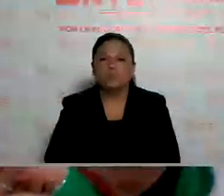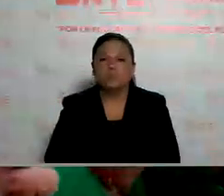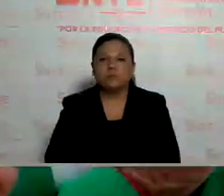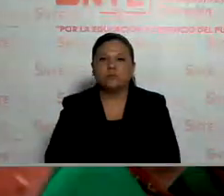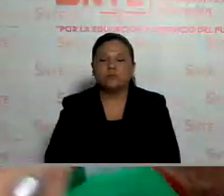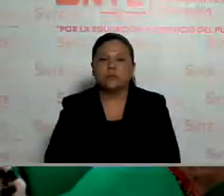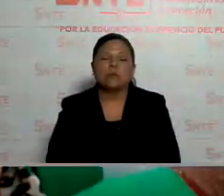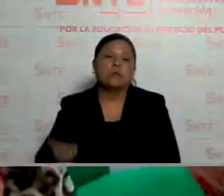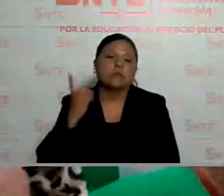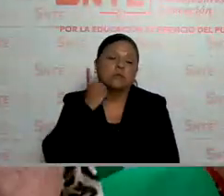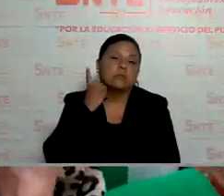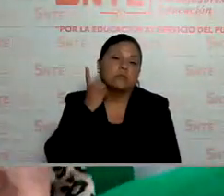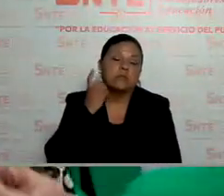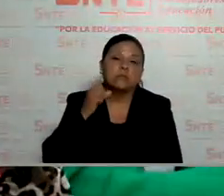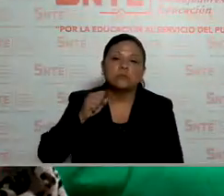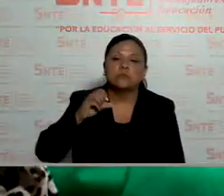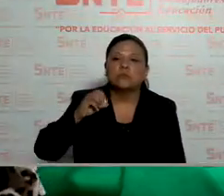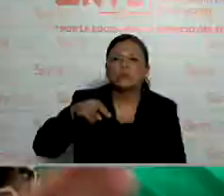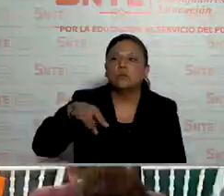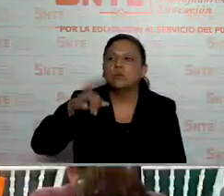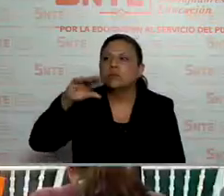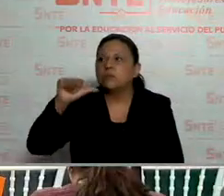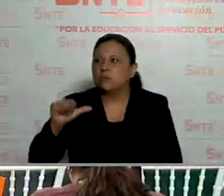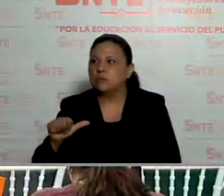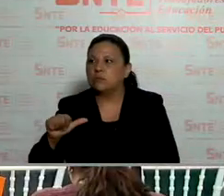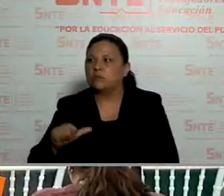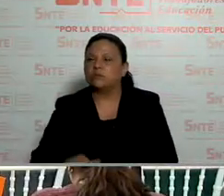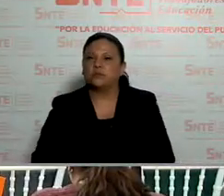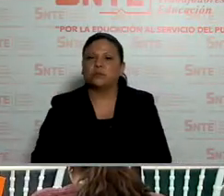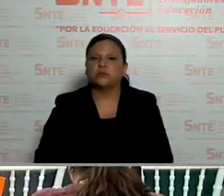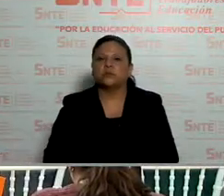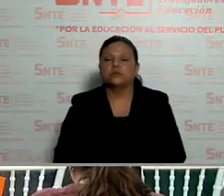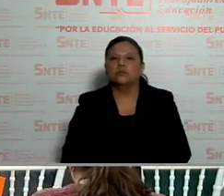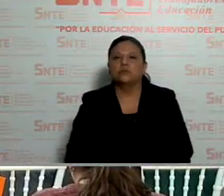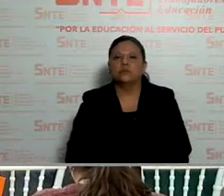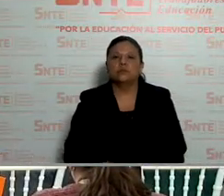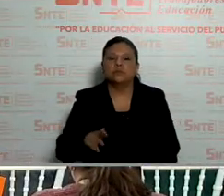A la diputada Sonia Rincón Chanona.